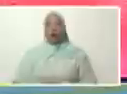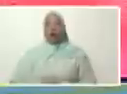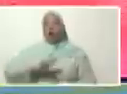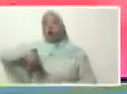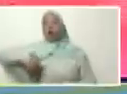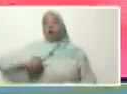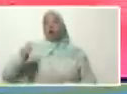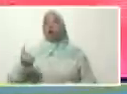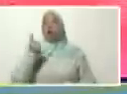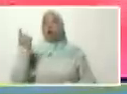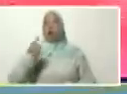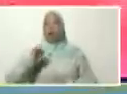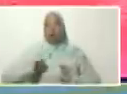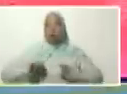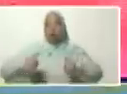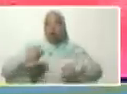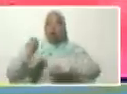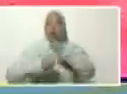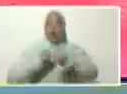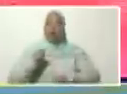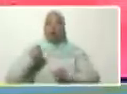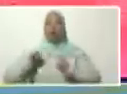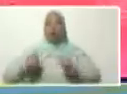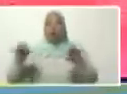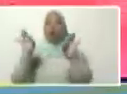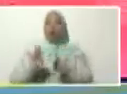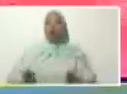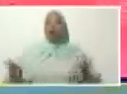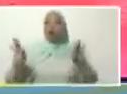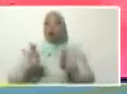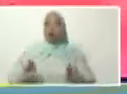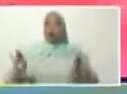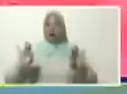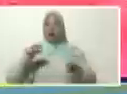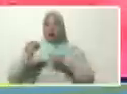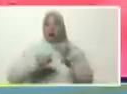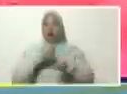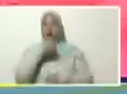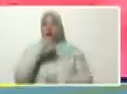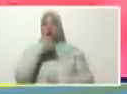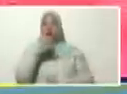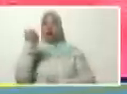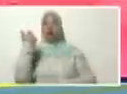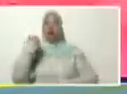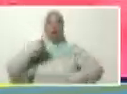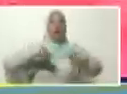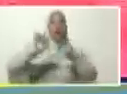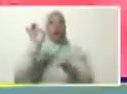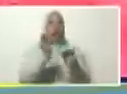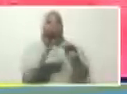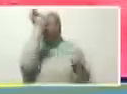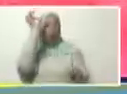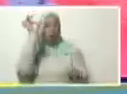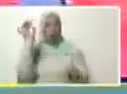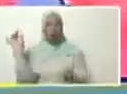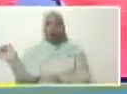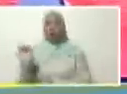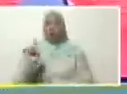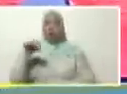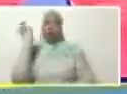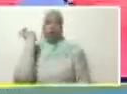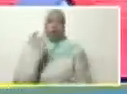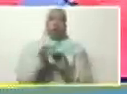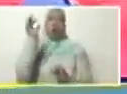Nosotros no somos unos improvisados que salimos de la nada y nos ganamos una rifa. Y ¡ram! ¡Pum! Ganamos la rifa.